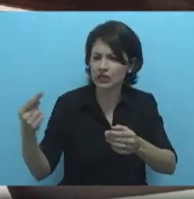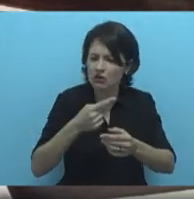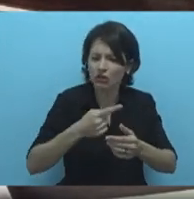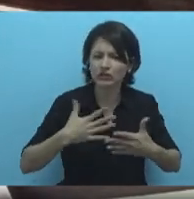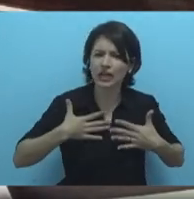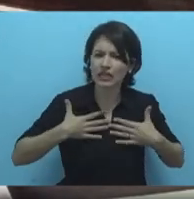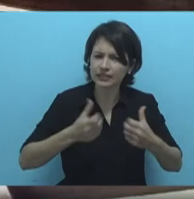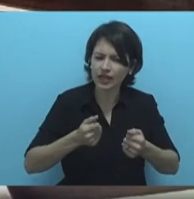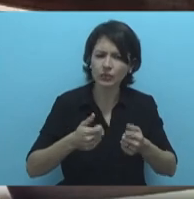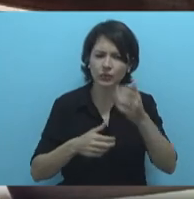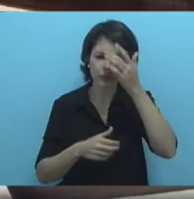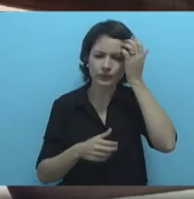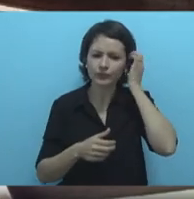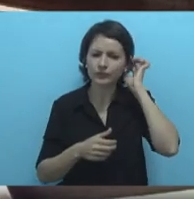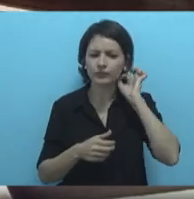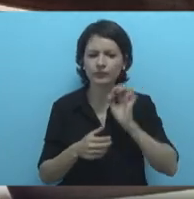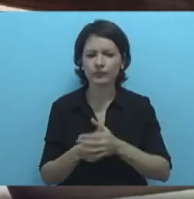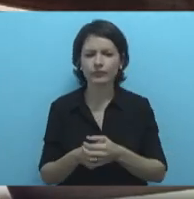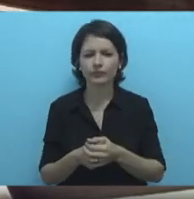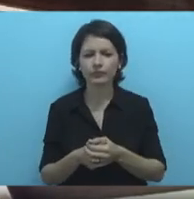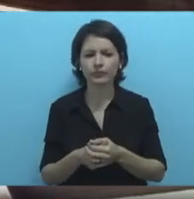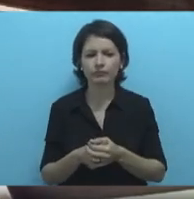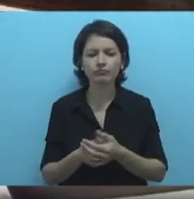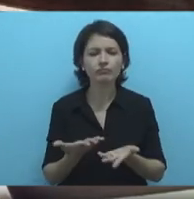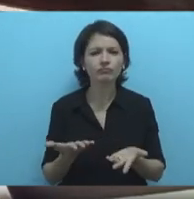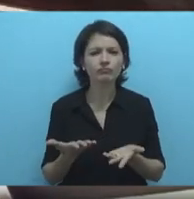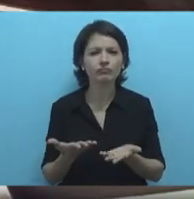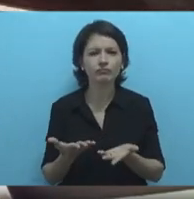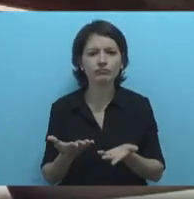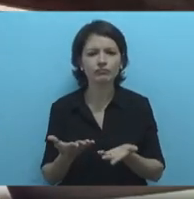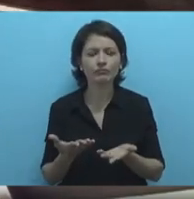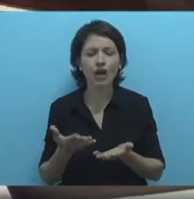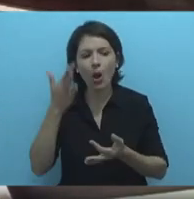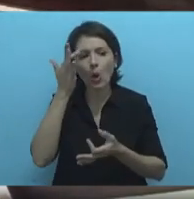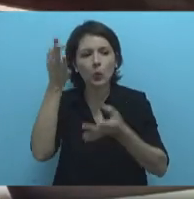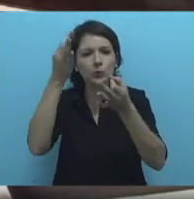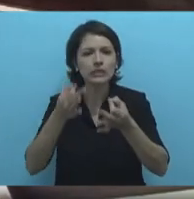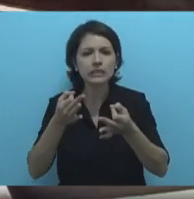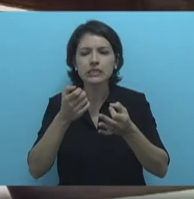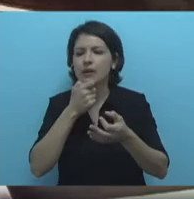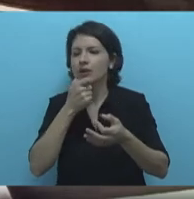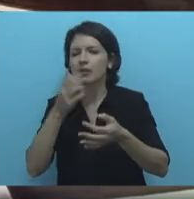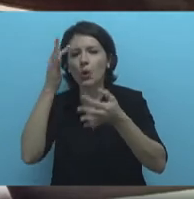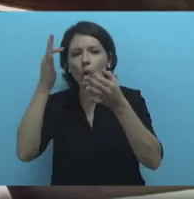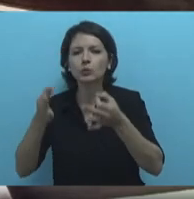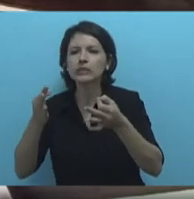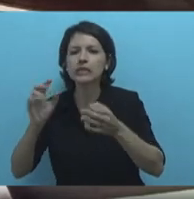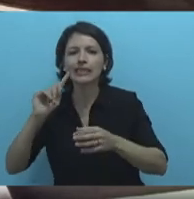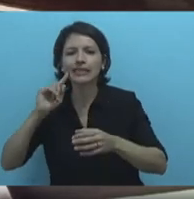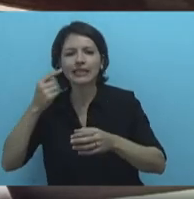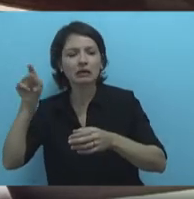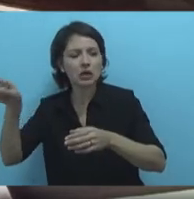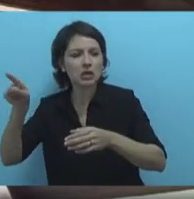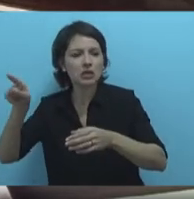estas ciudades ribereñas ver a veces la inacción de la justicia entrerriana o la falta de respuestas